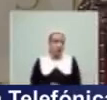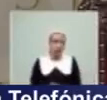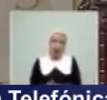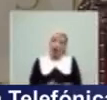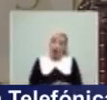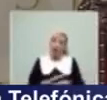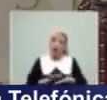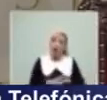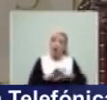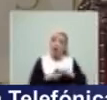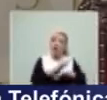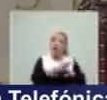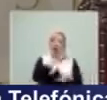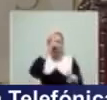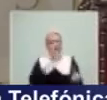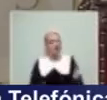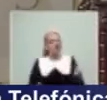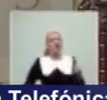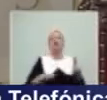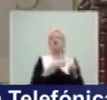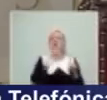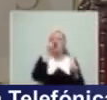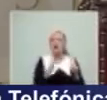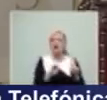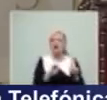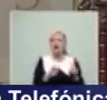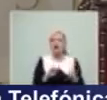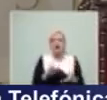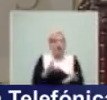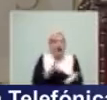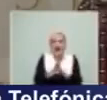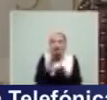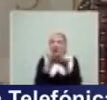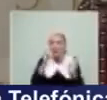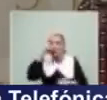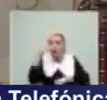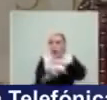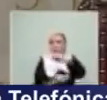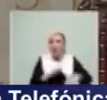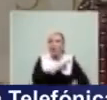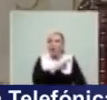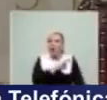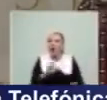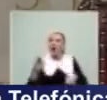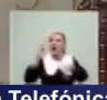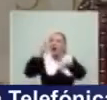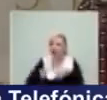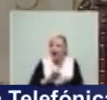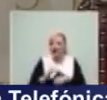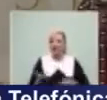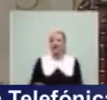nuestras juezas y jueces. Creo que merecerían un reconocimiento especial de la sociedad